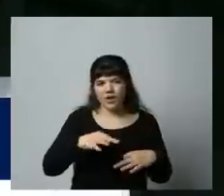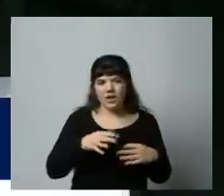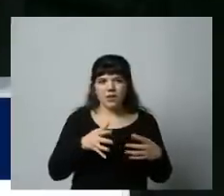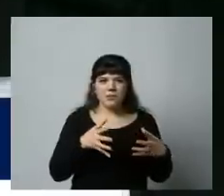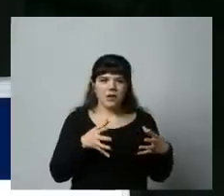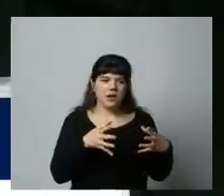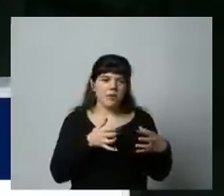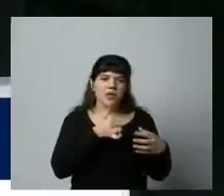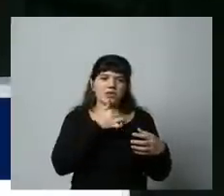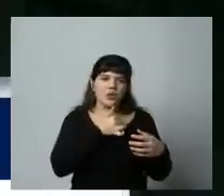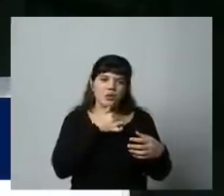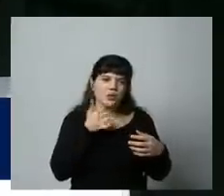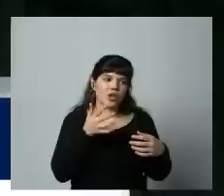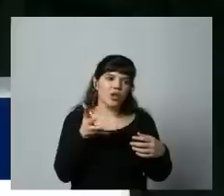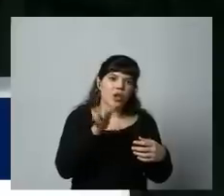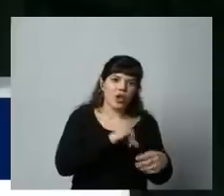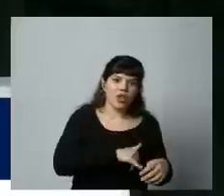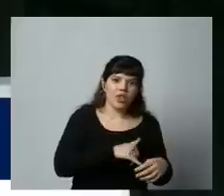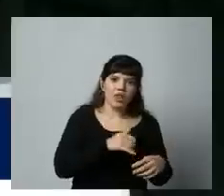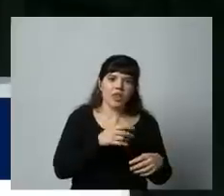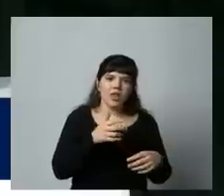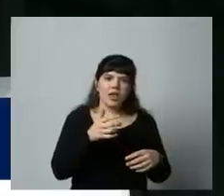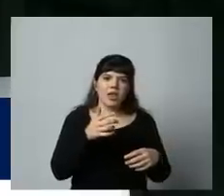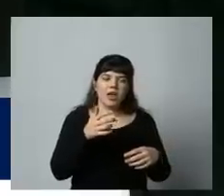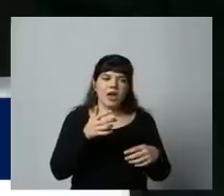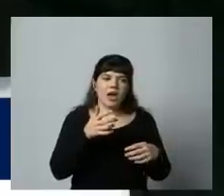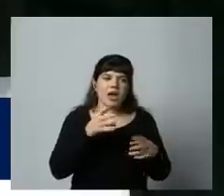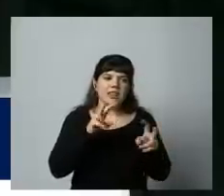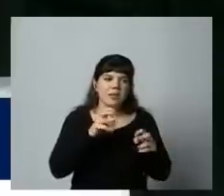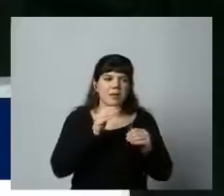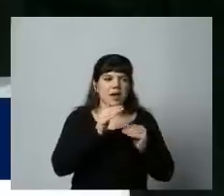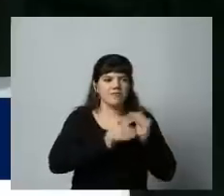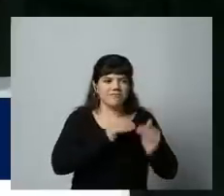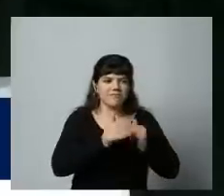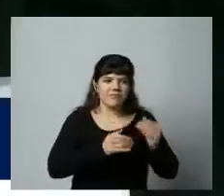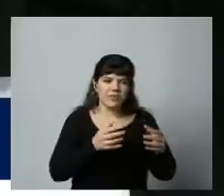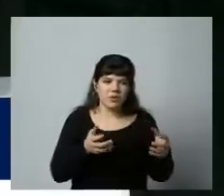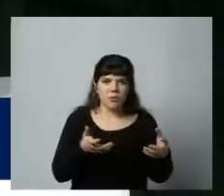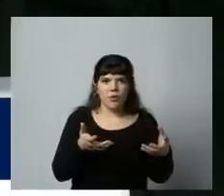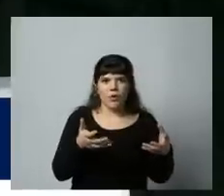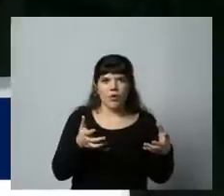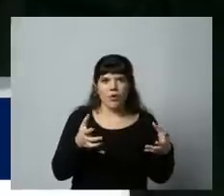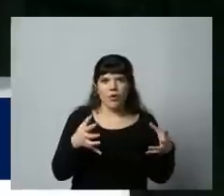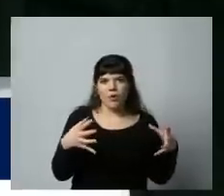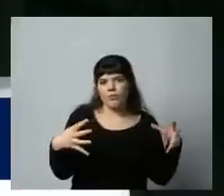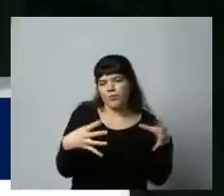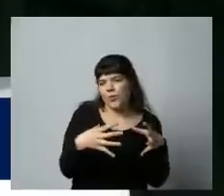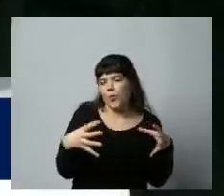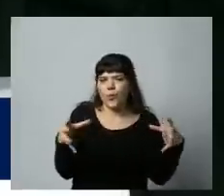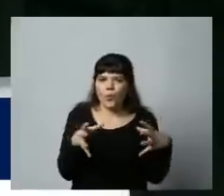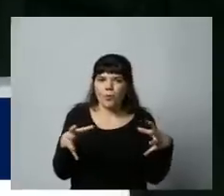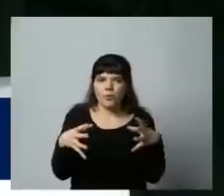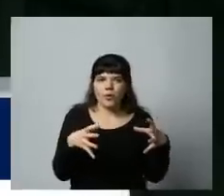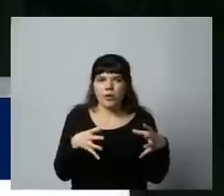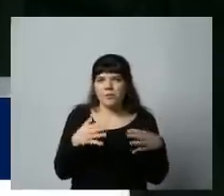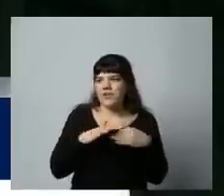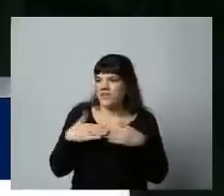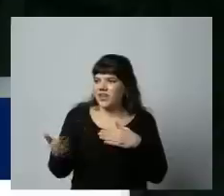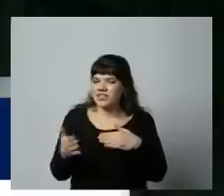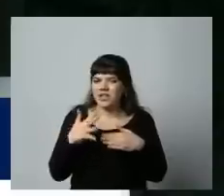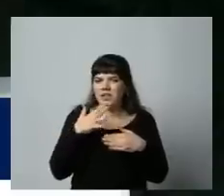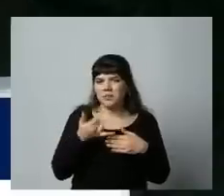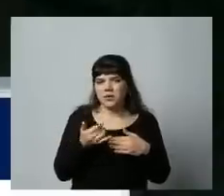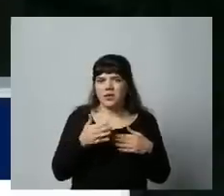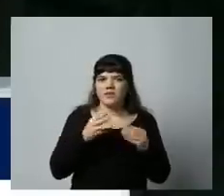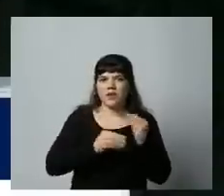para resolver la cotidianidad de la vida se construyen redes no digo este vecinales